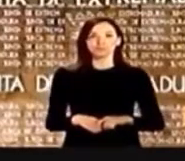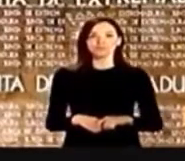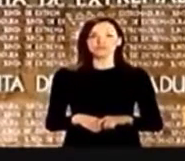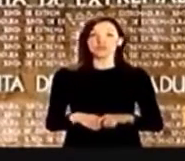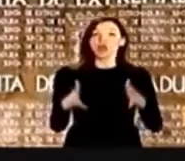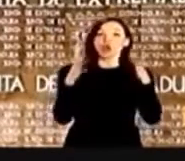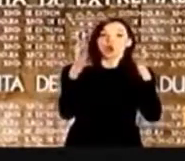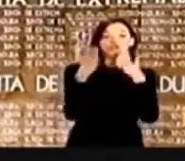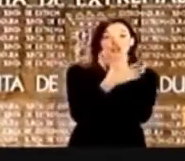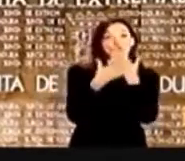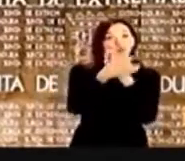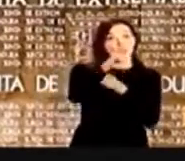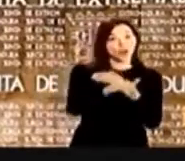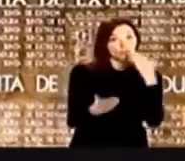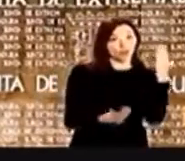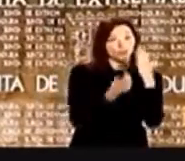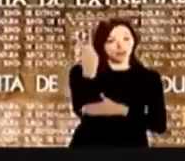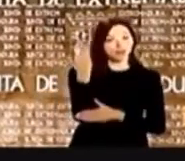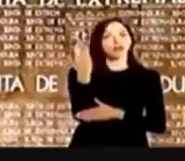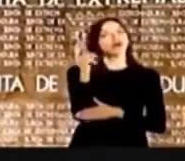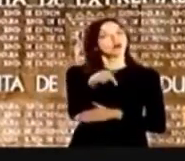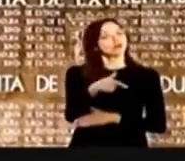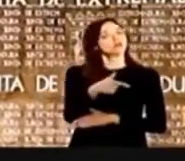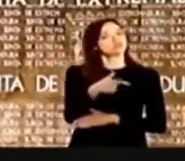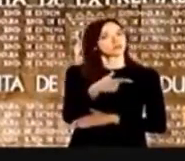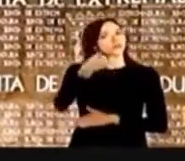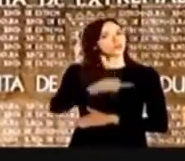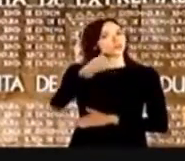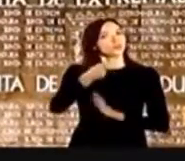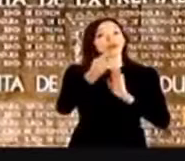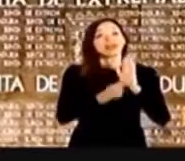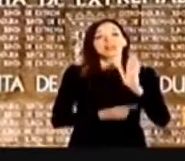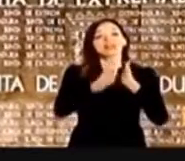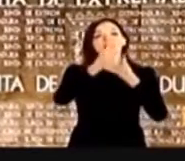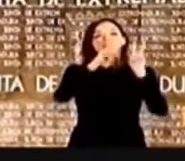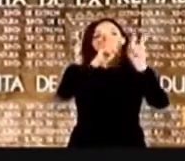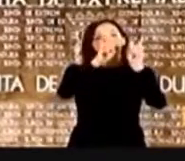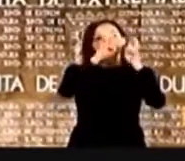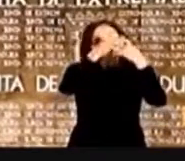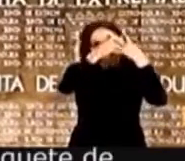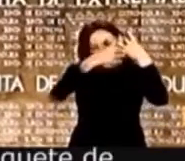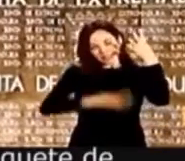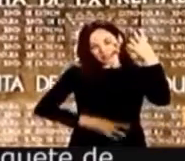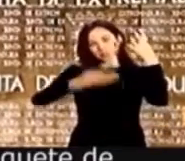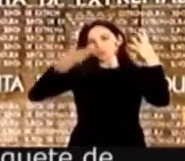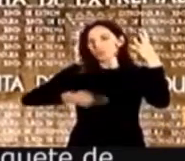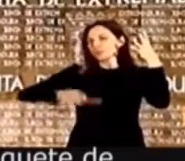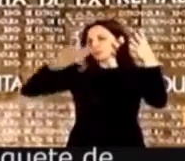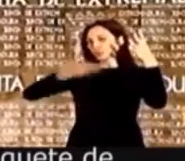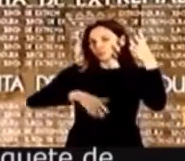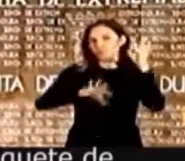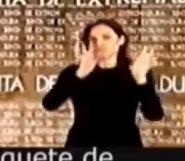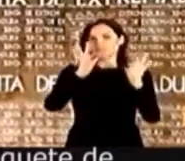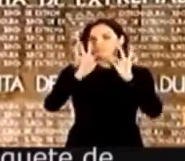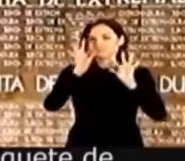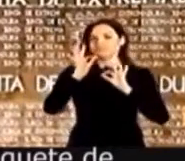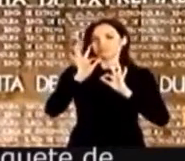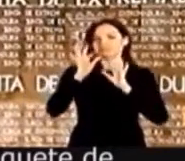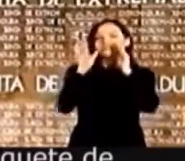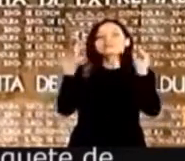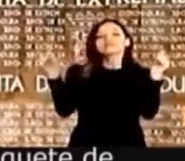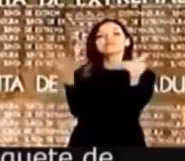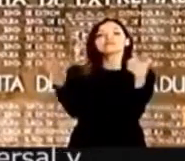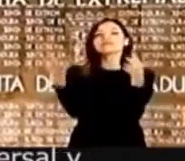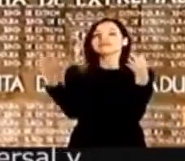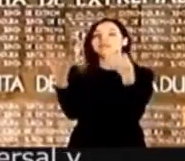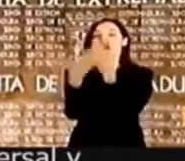El Consejo de Gobierno de hoy trae un importante paquete de medidas que tienen que ver con el objetivo transversal y fundamental del conjunto de la acción del Gobierno,